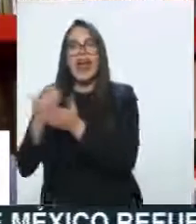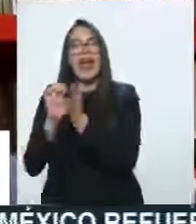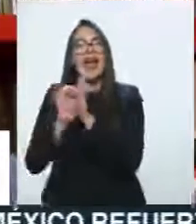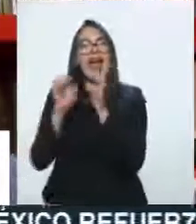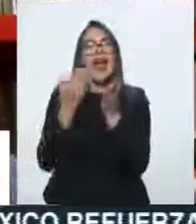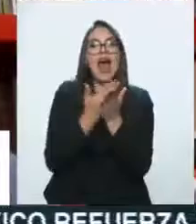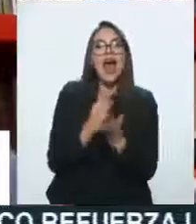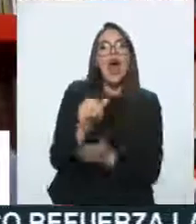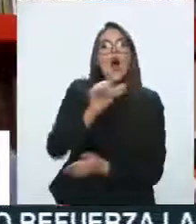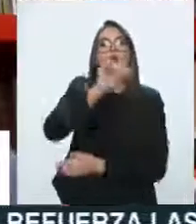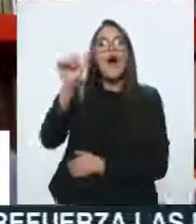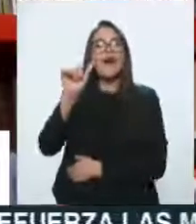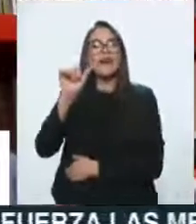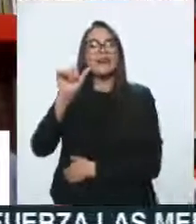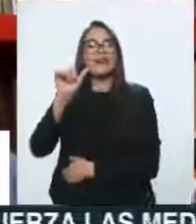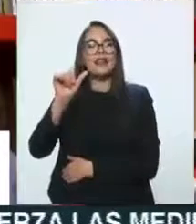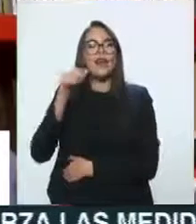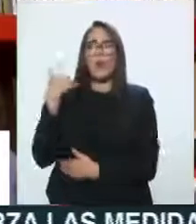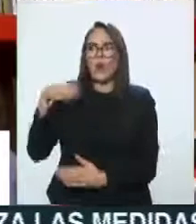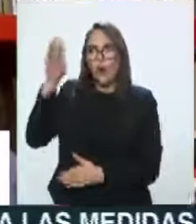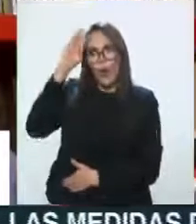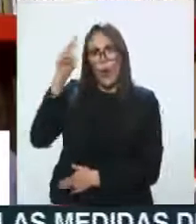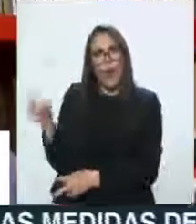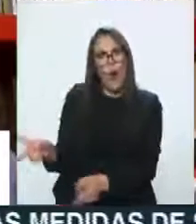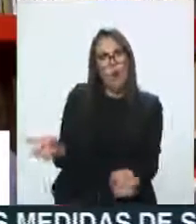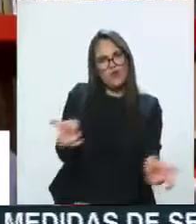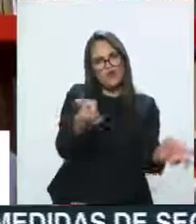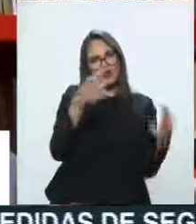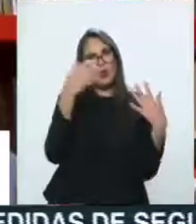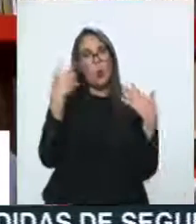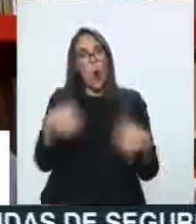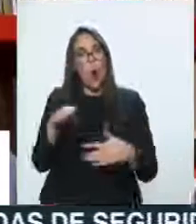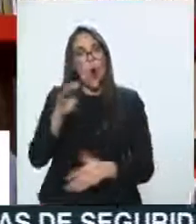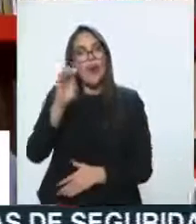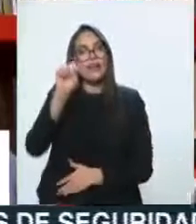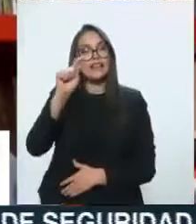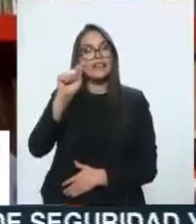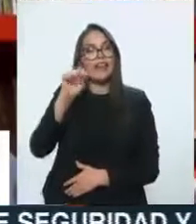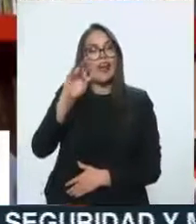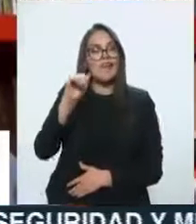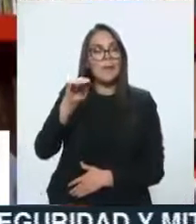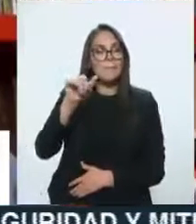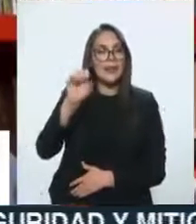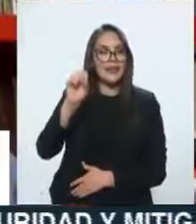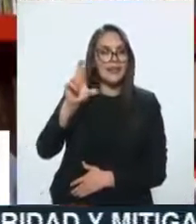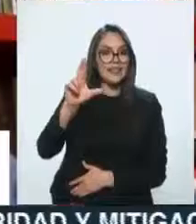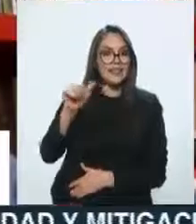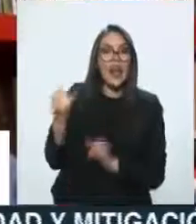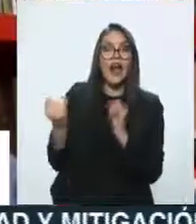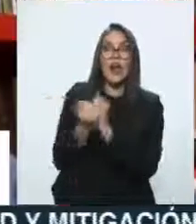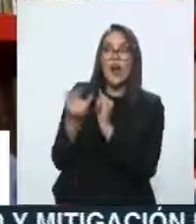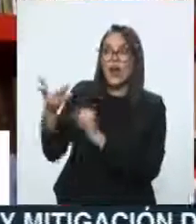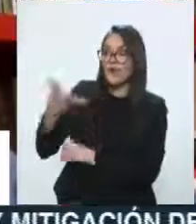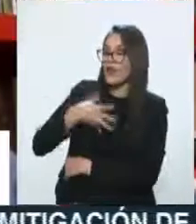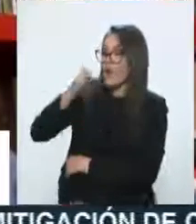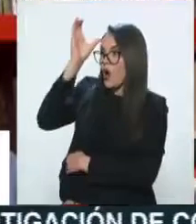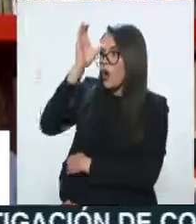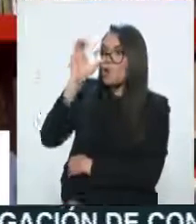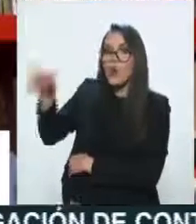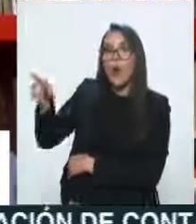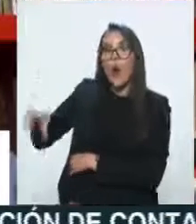la estafa maestra como las que se generaron en Coahuila en el gobierno de los